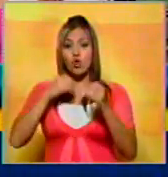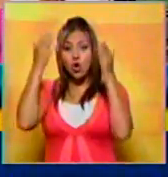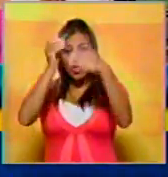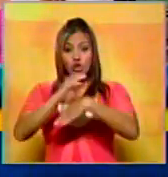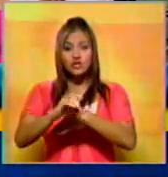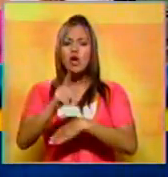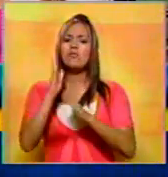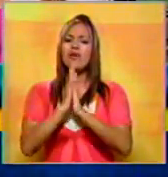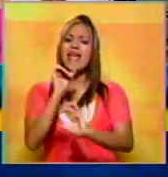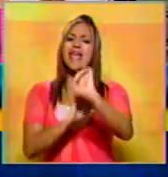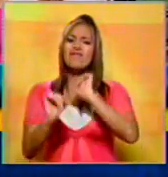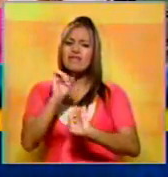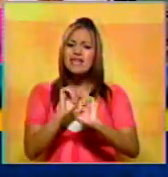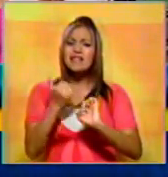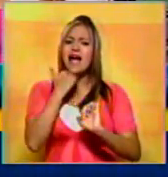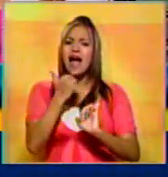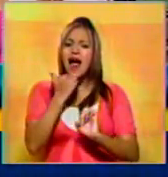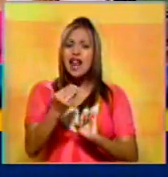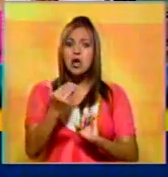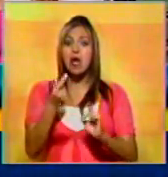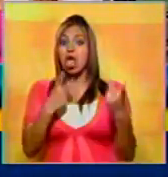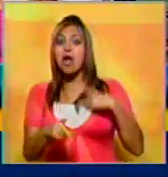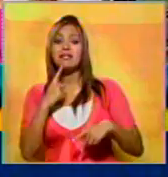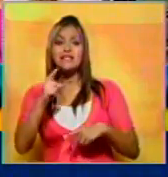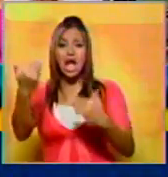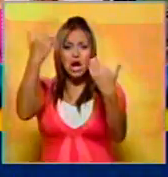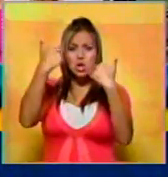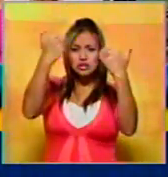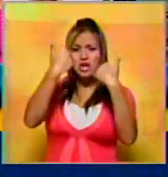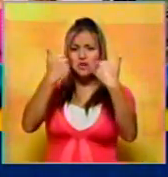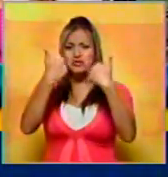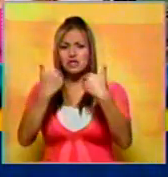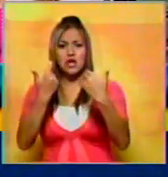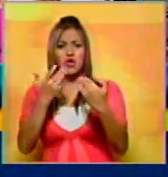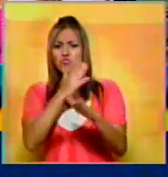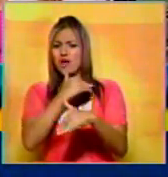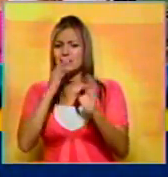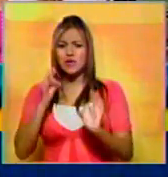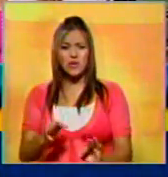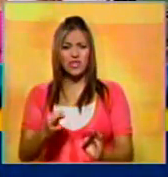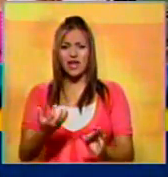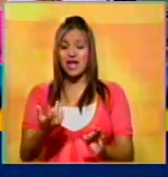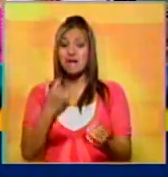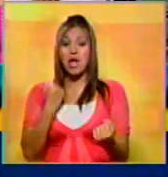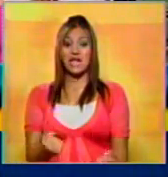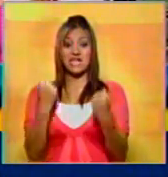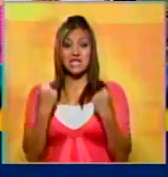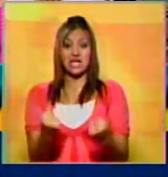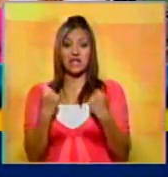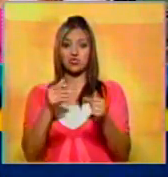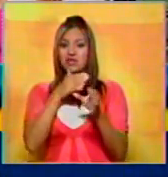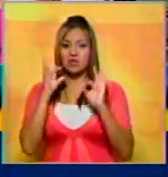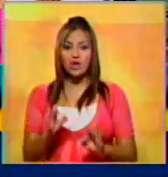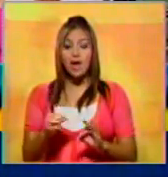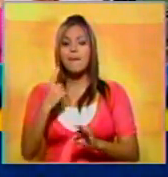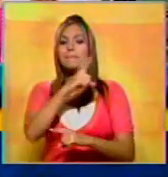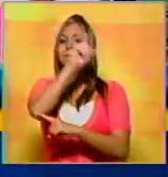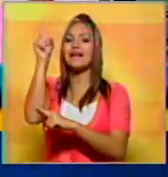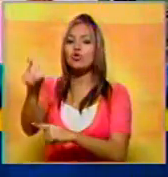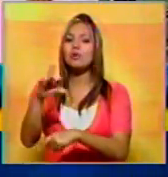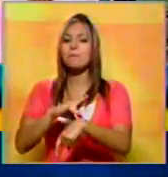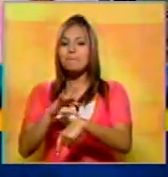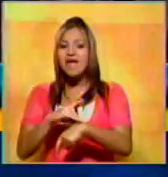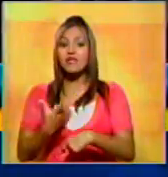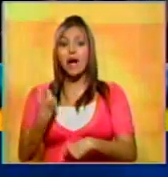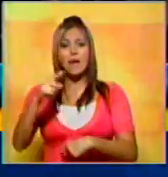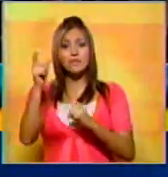favor, eviten dejarse llevar por mitos y consejos de dudosa procedencia en el medio de los gimnasios. Consulten a su médico,